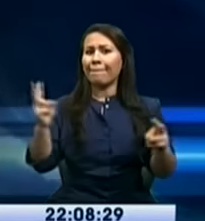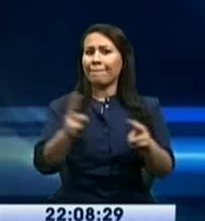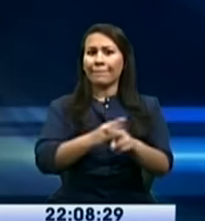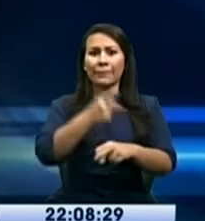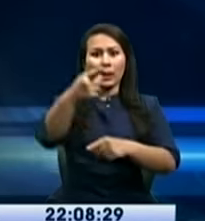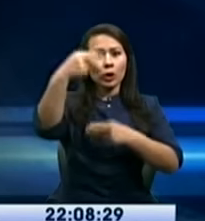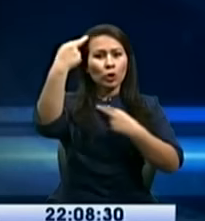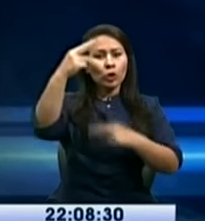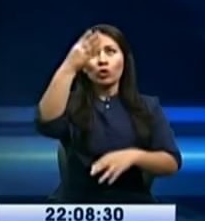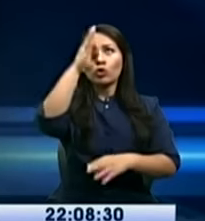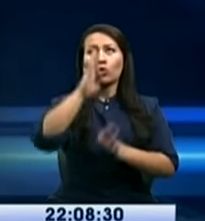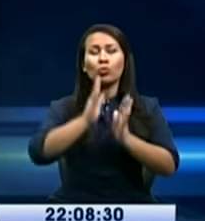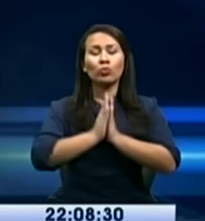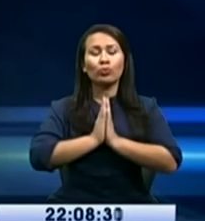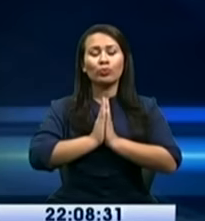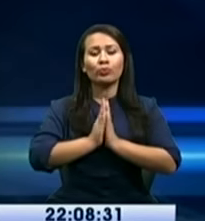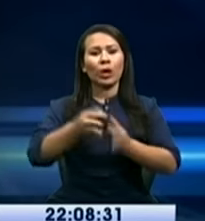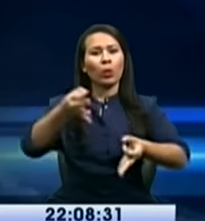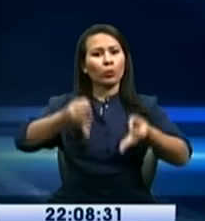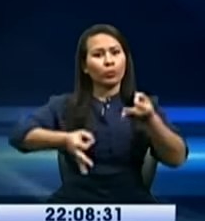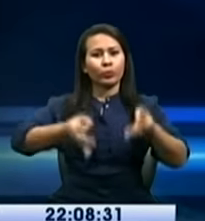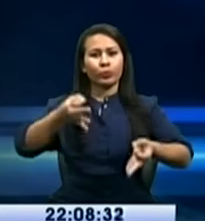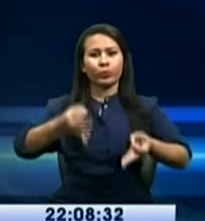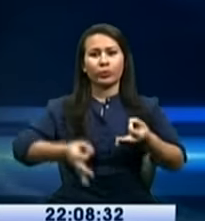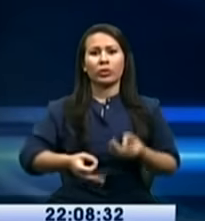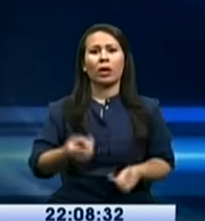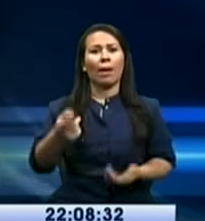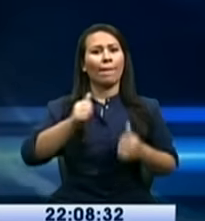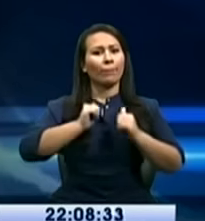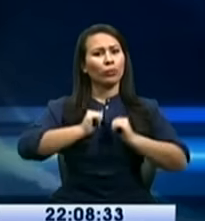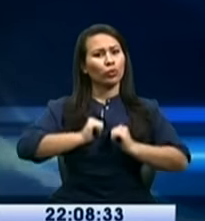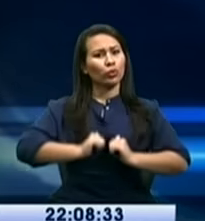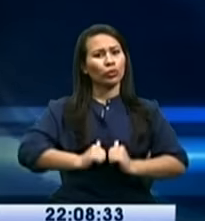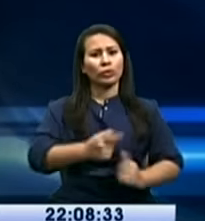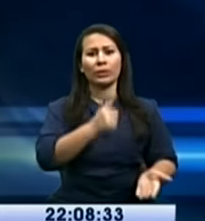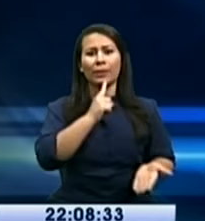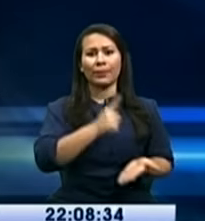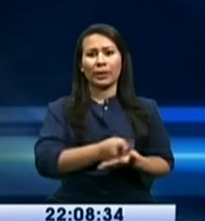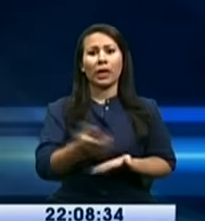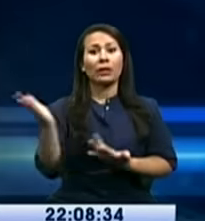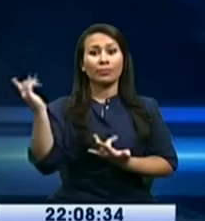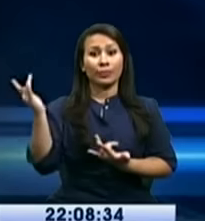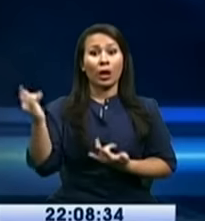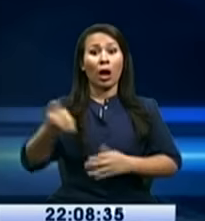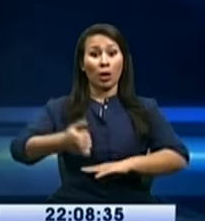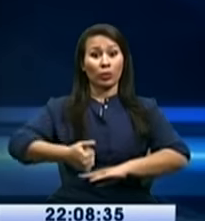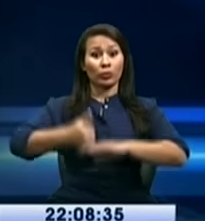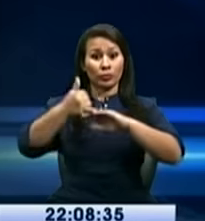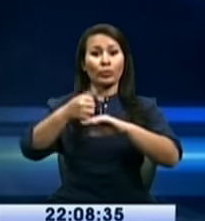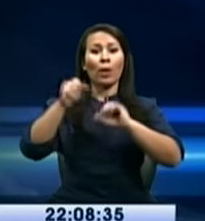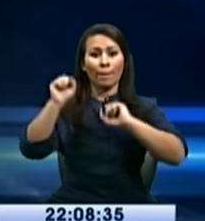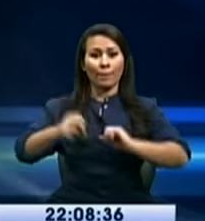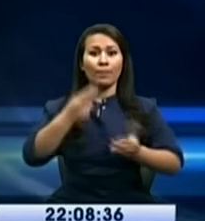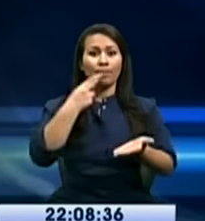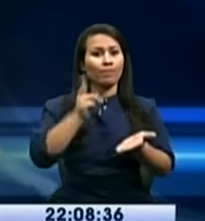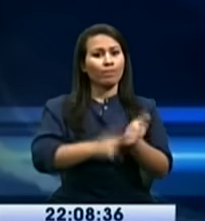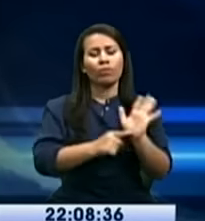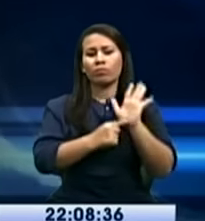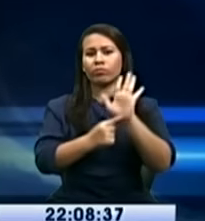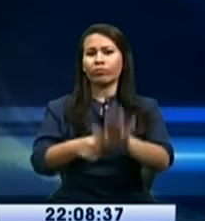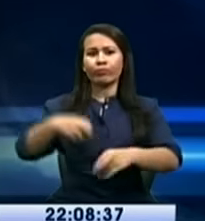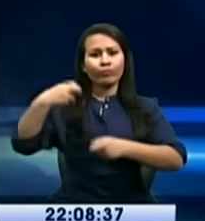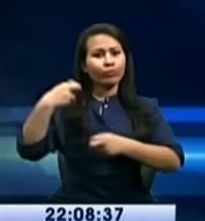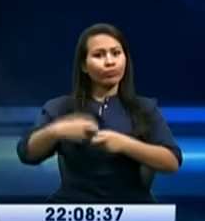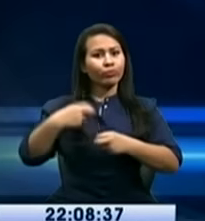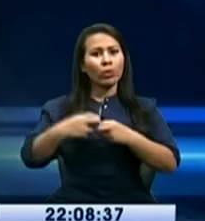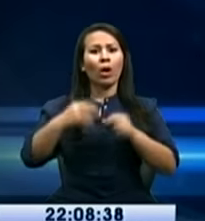noticia! Dios permita que se haga justicia. ¡Qué tristeza, la verdad! Espero que las autoridades tomen cartas en el asunto y se